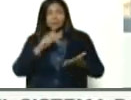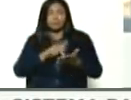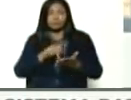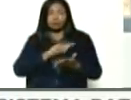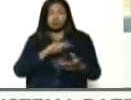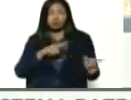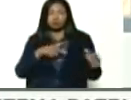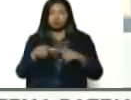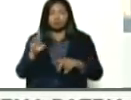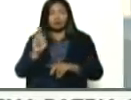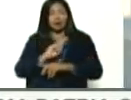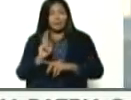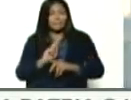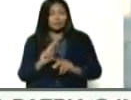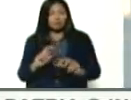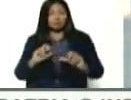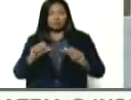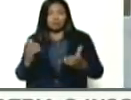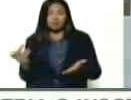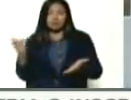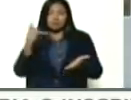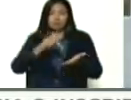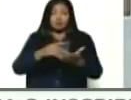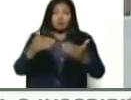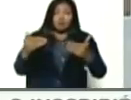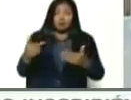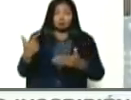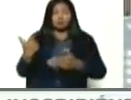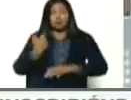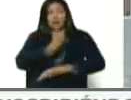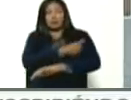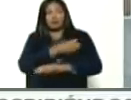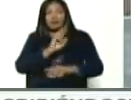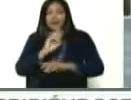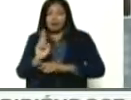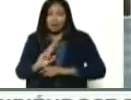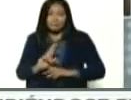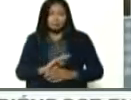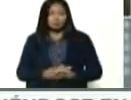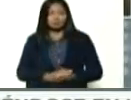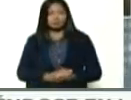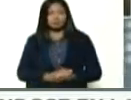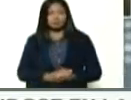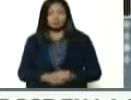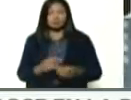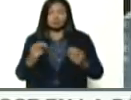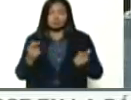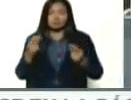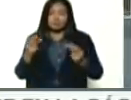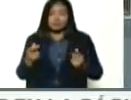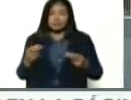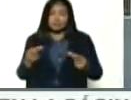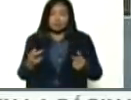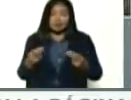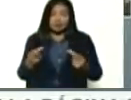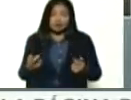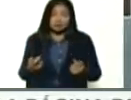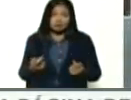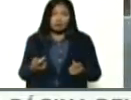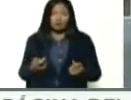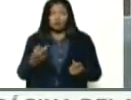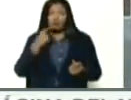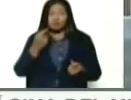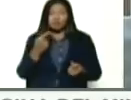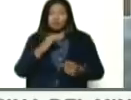llegando y vacunando y vacunando acelerar yo sé que ustedes hicieron